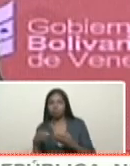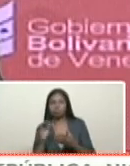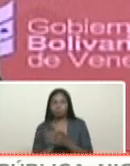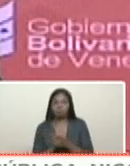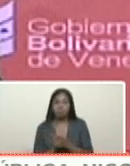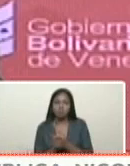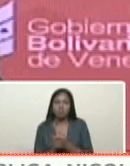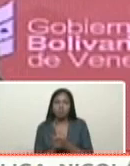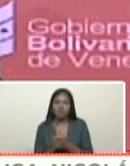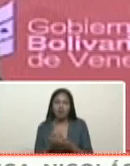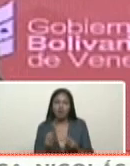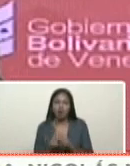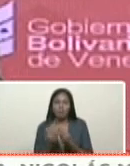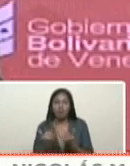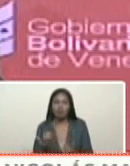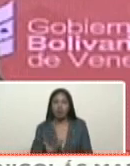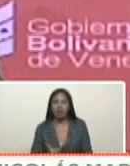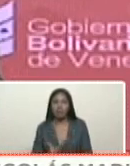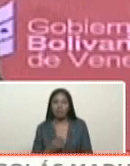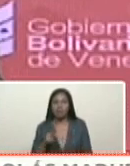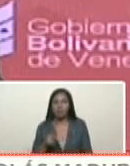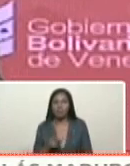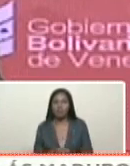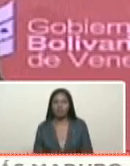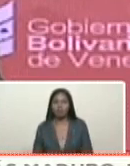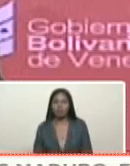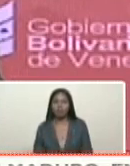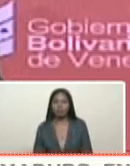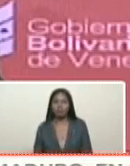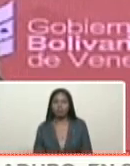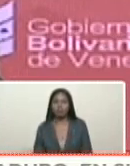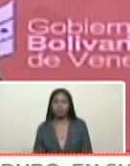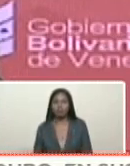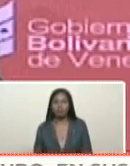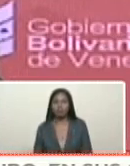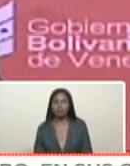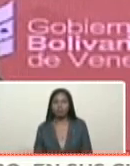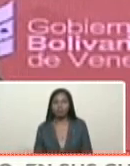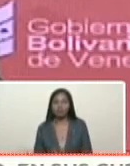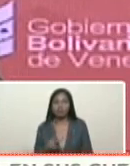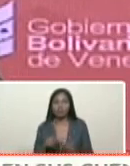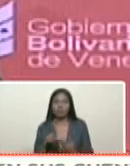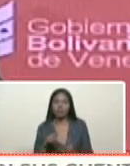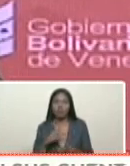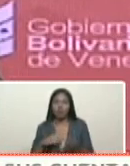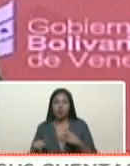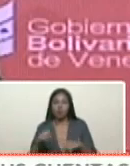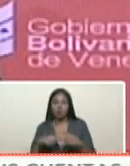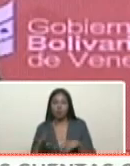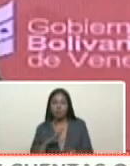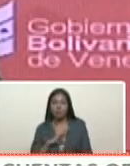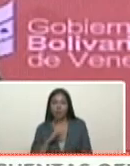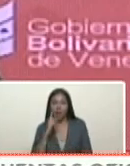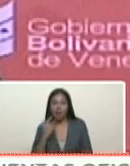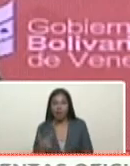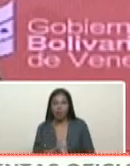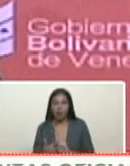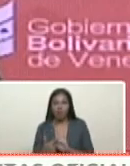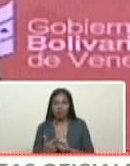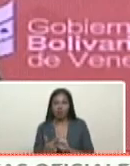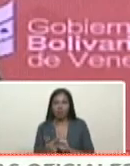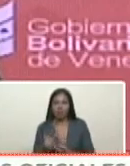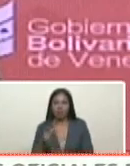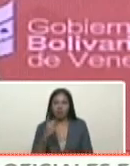Marjorie Colmenares, alcaldesa del municipio Rocio, y a María Rodríguez, brigadista y productora, para que muestren